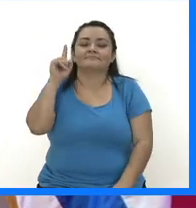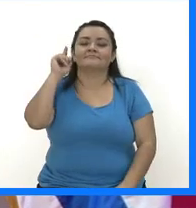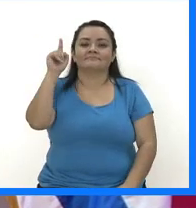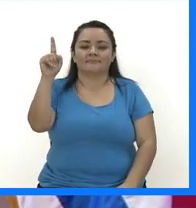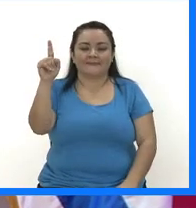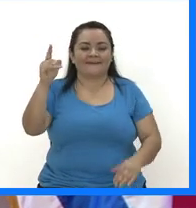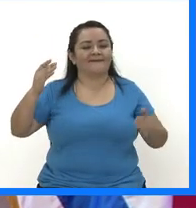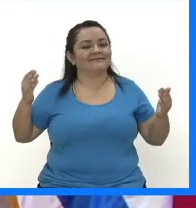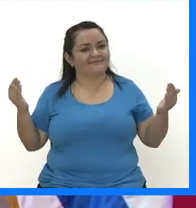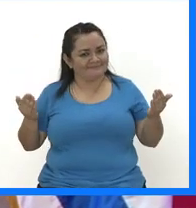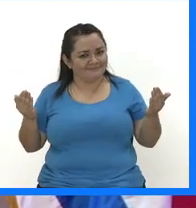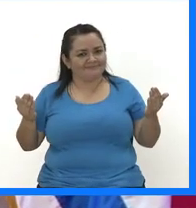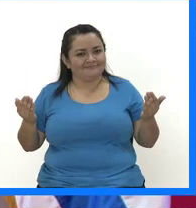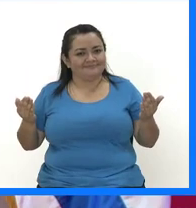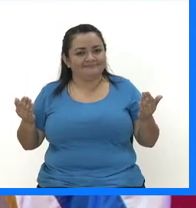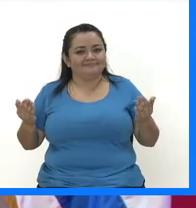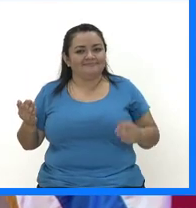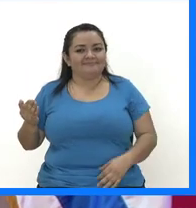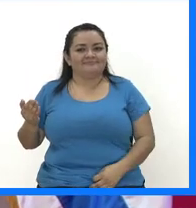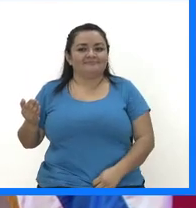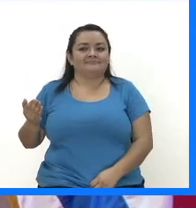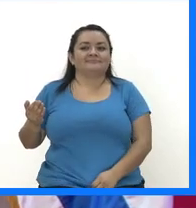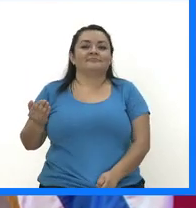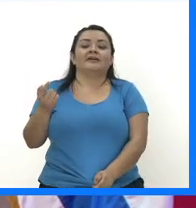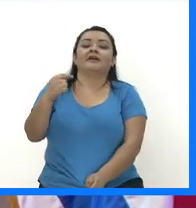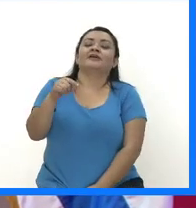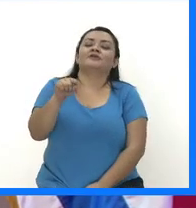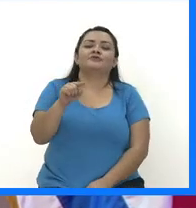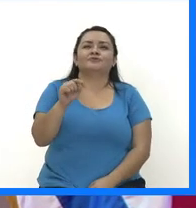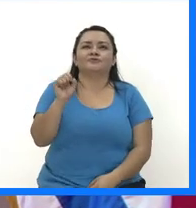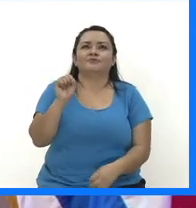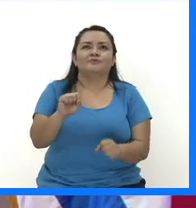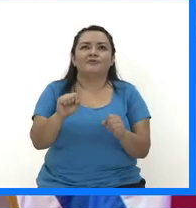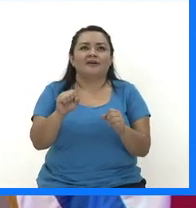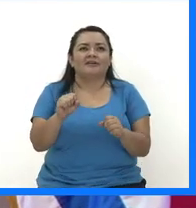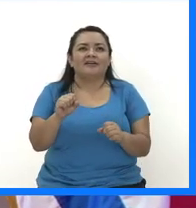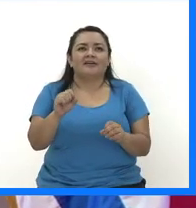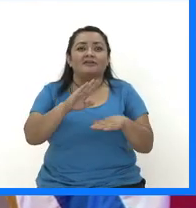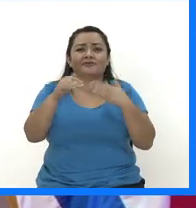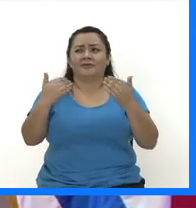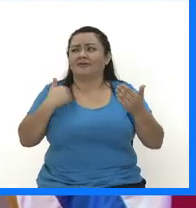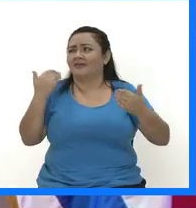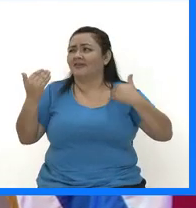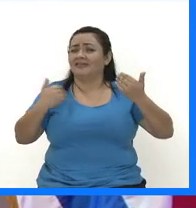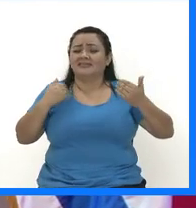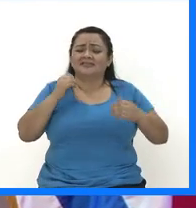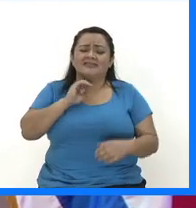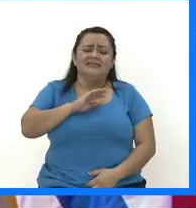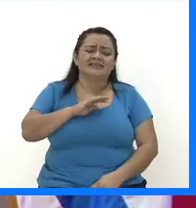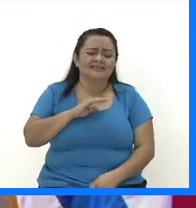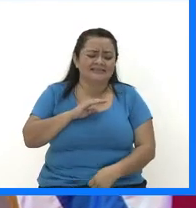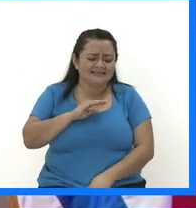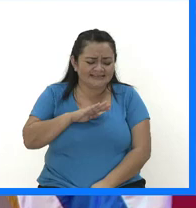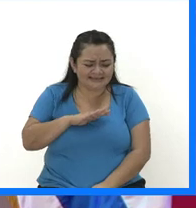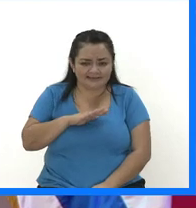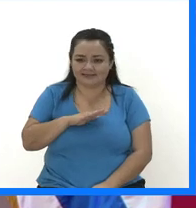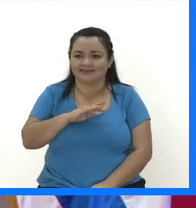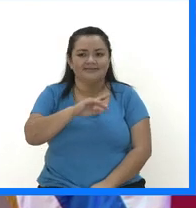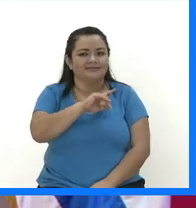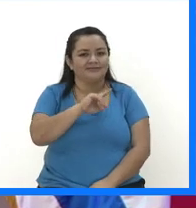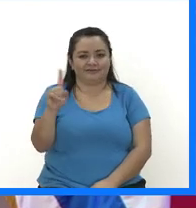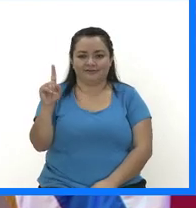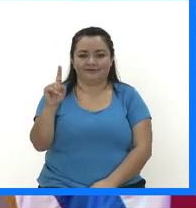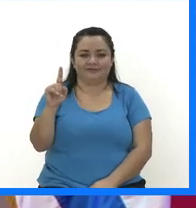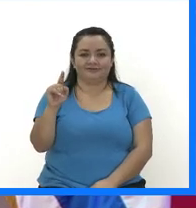hará adiós va a ser pero no puedes permitir que las palabras de todo el mundo tengan poder y la palabra ideas no tenga autoridad en tu vida